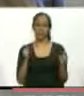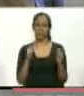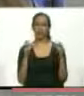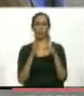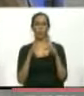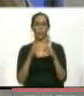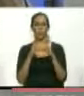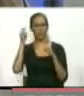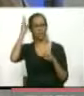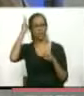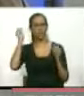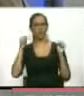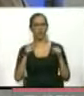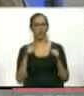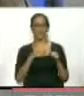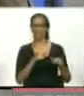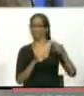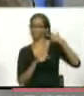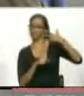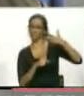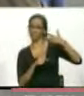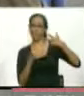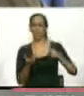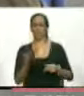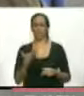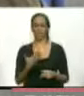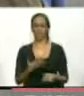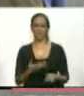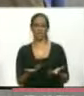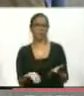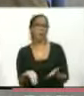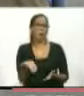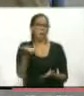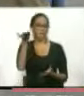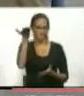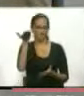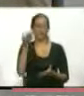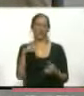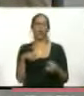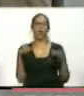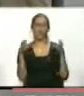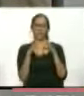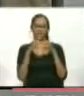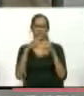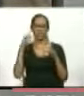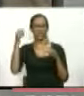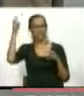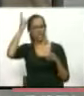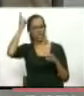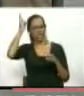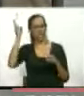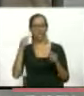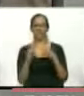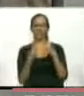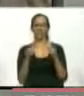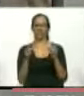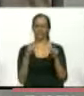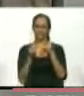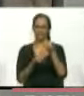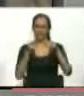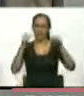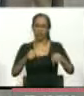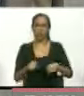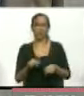quiero destacar tres cosas muy importantes el aumento en los países del grupo de liz las cosas que se establecen hoy nos